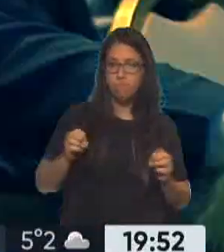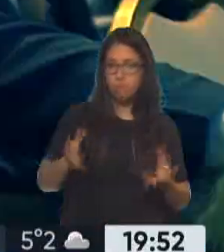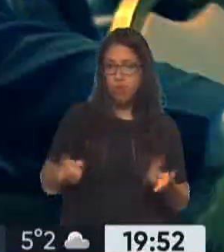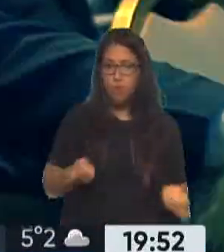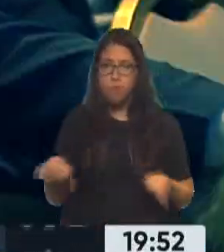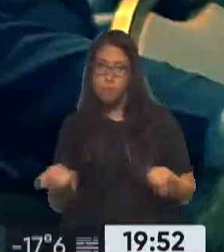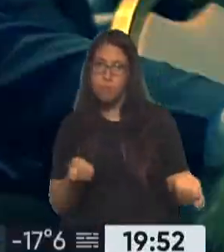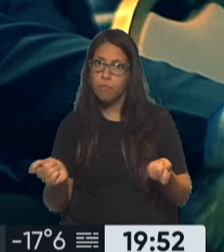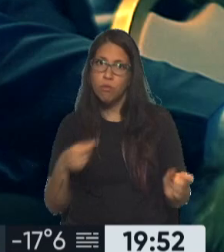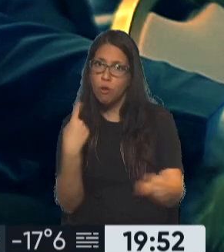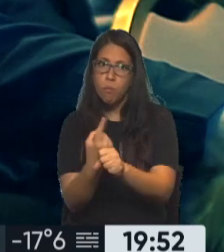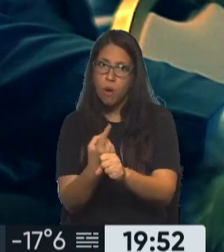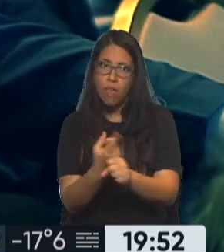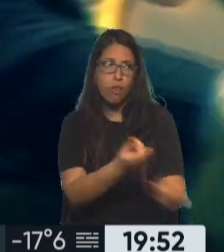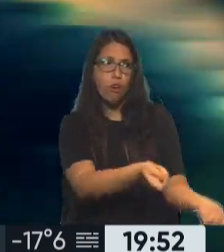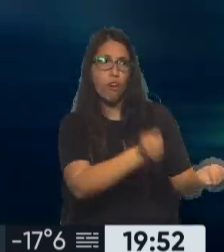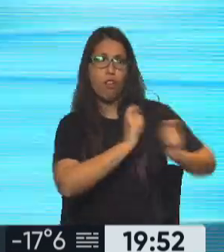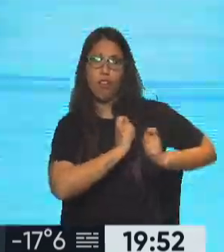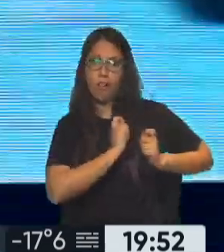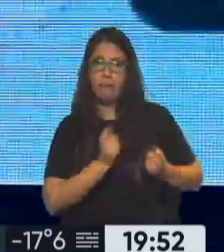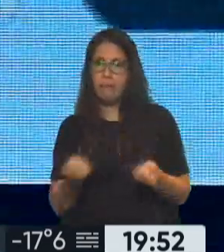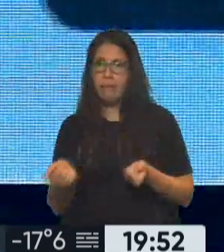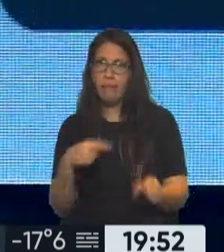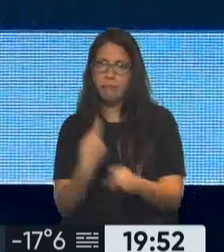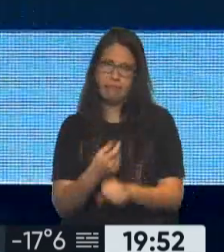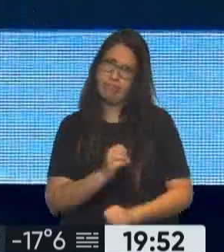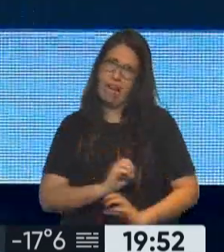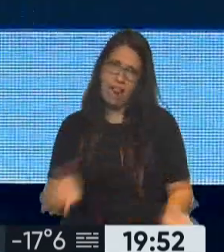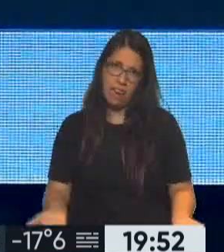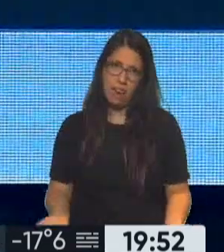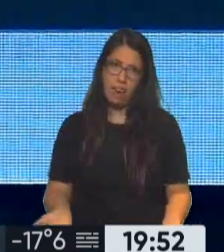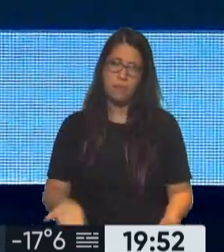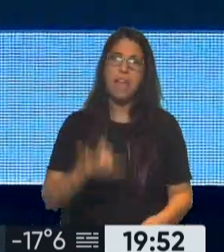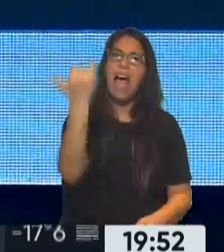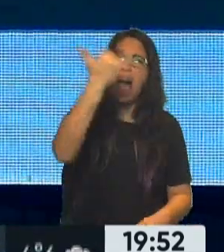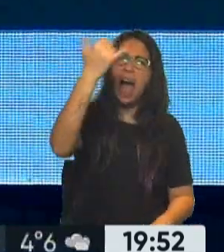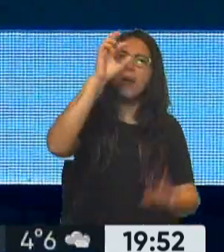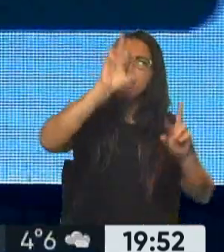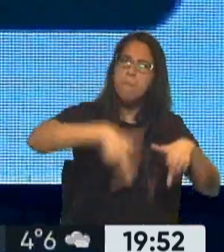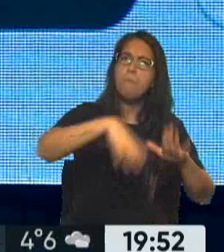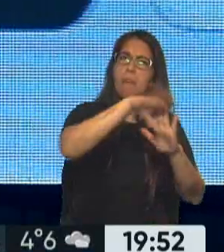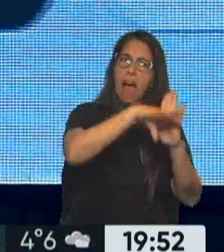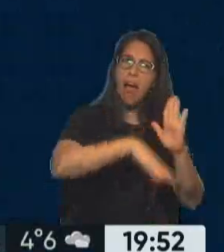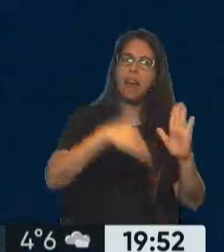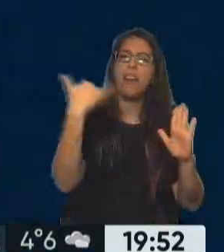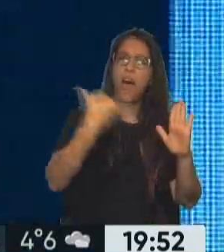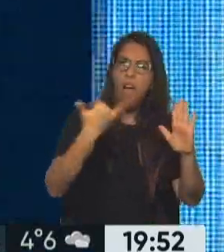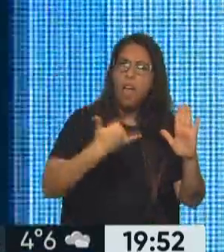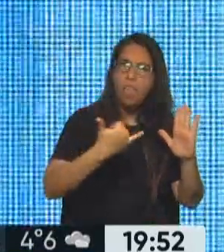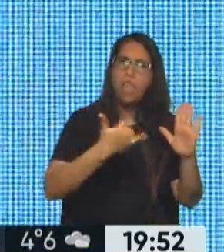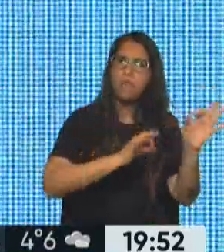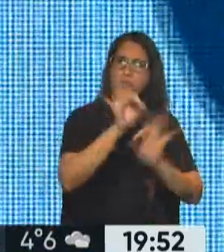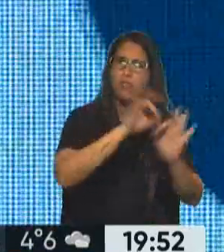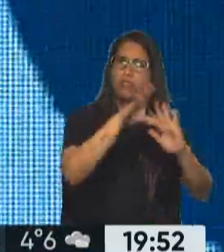administrar aquello que recibió. Hay un plan, hay un programa,